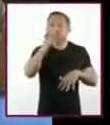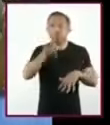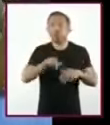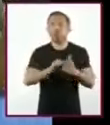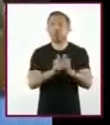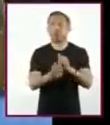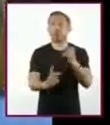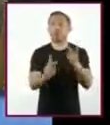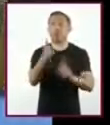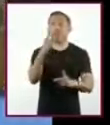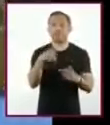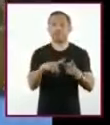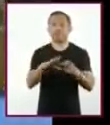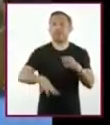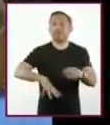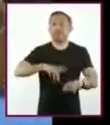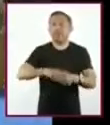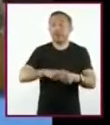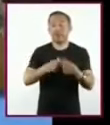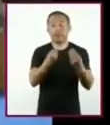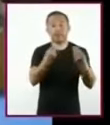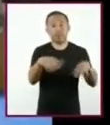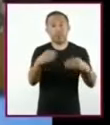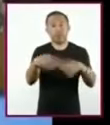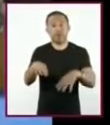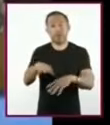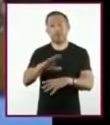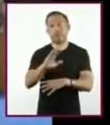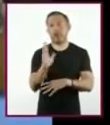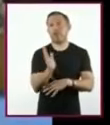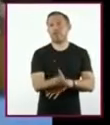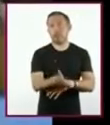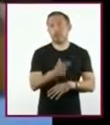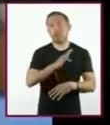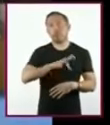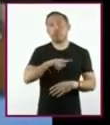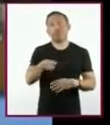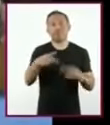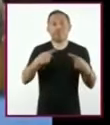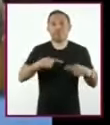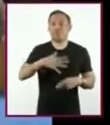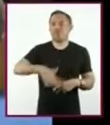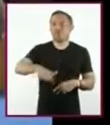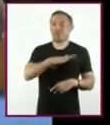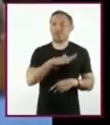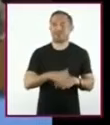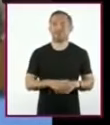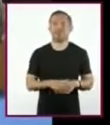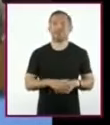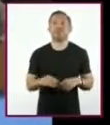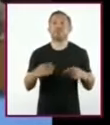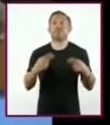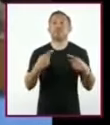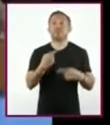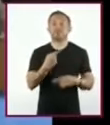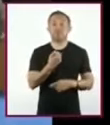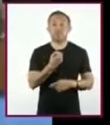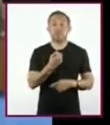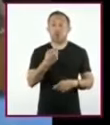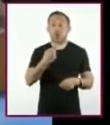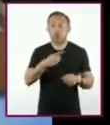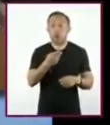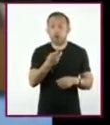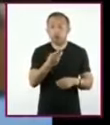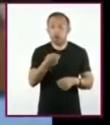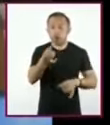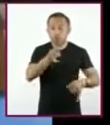los animales y, por lo tanto, a los seres humanos. El ser humano se ve afectado por la salud ante la exposición a estos agentes,